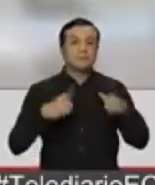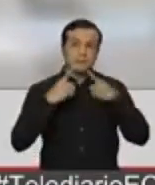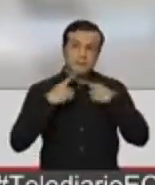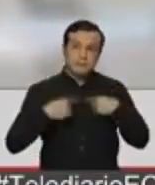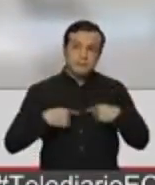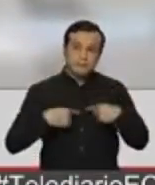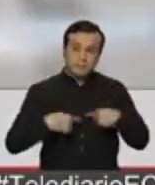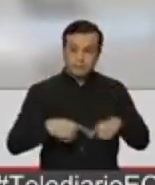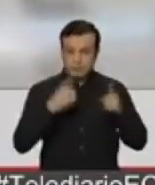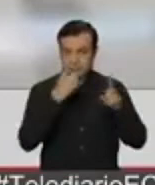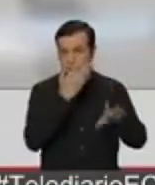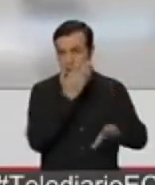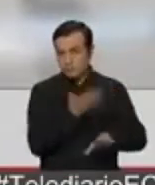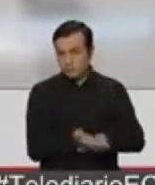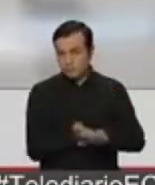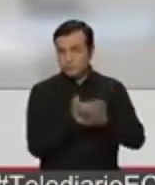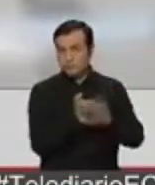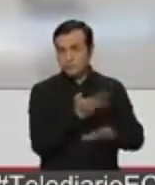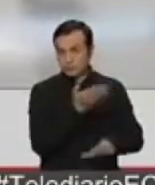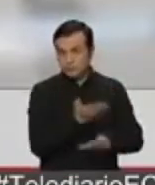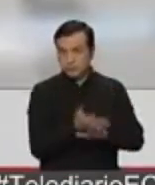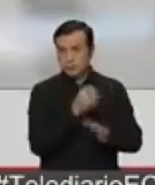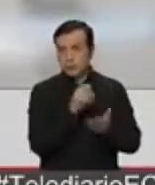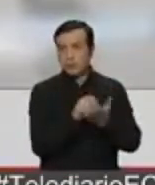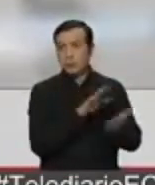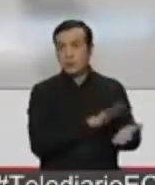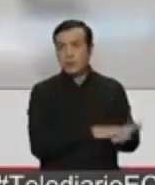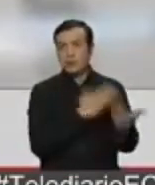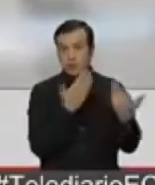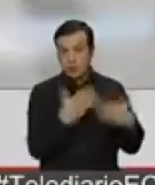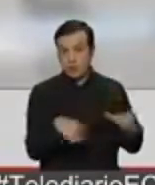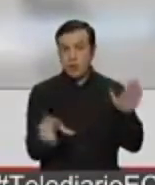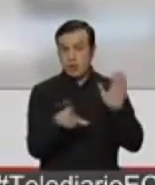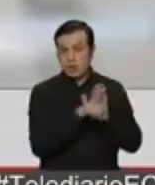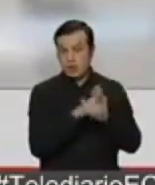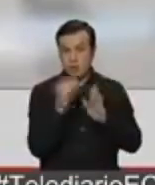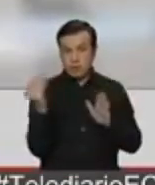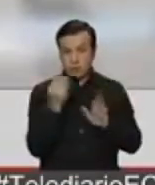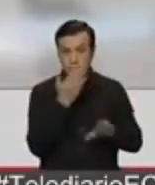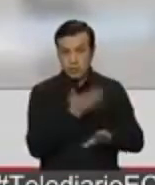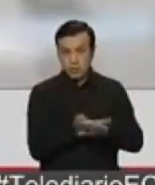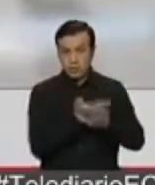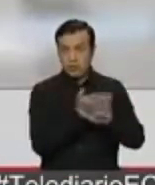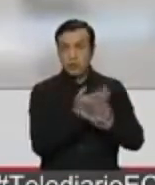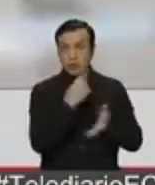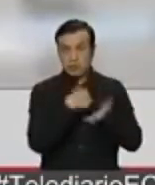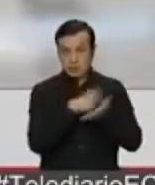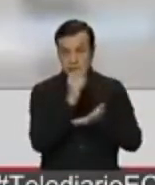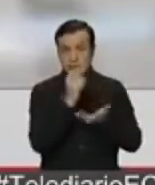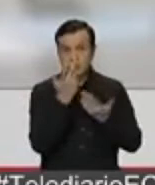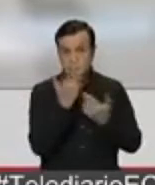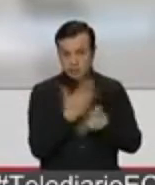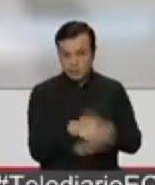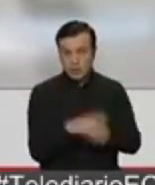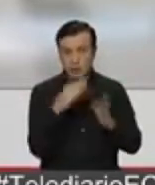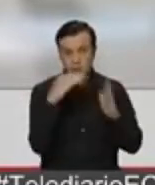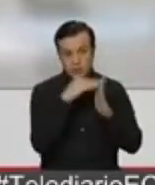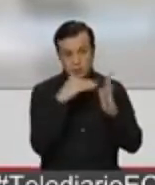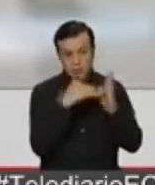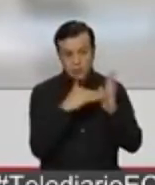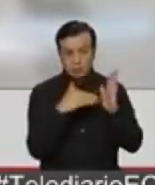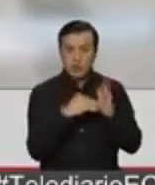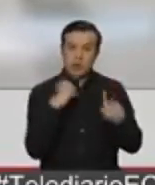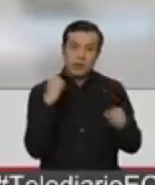por digamos le enviamos un proyecto de ley de orgánica de juventud es que lo pudimos culminar que tiene elementos de empleo